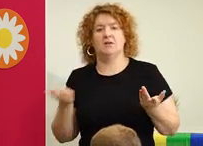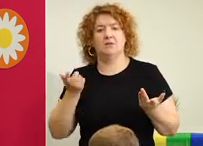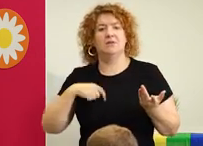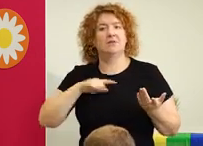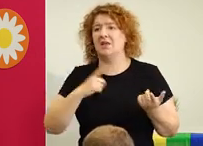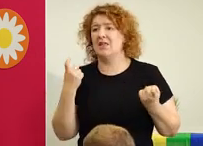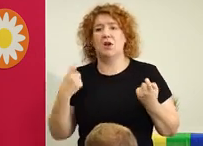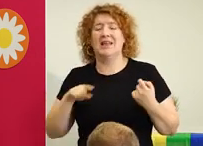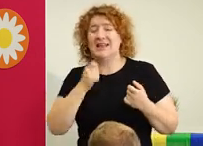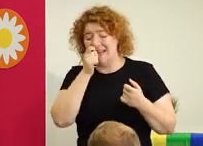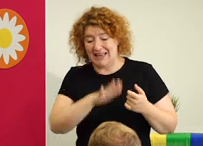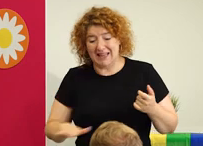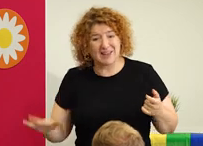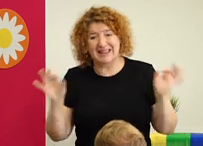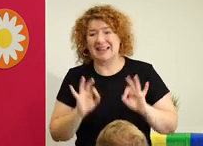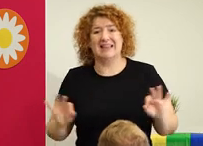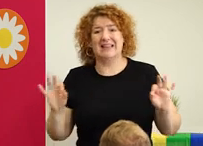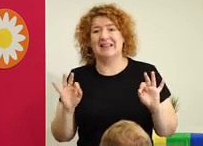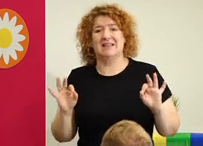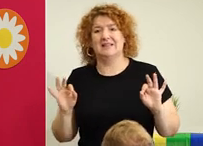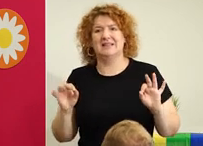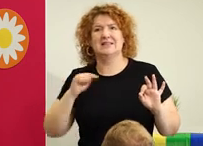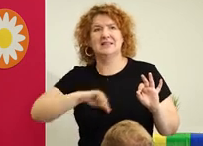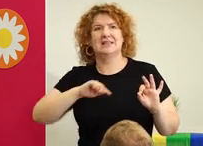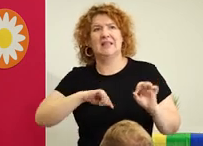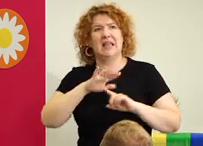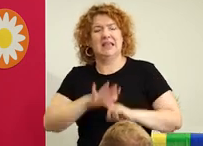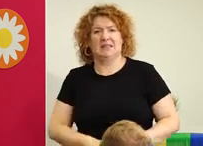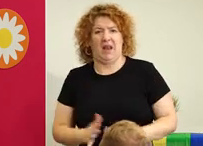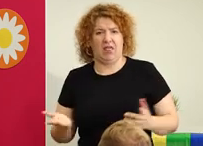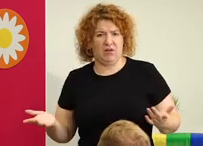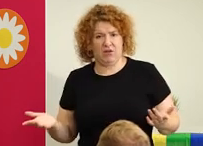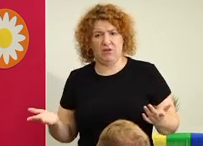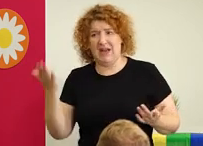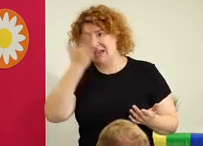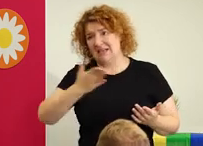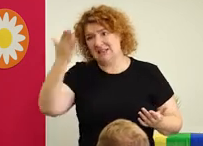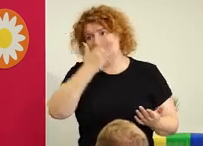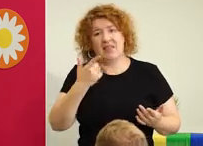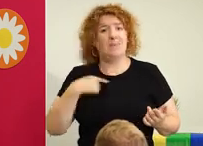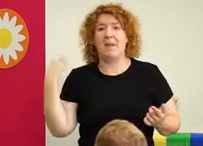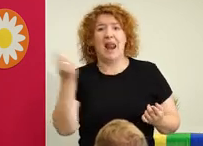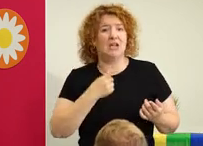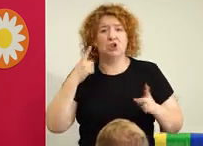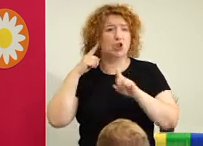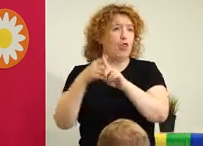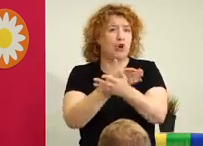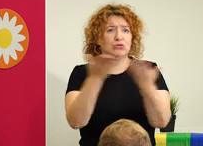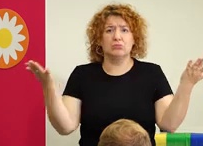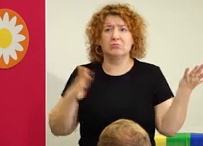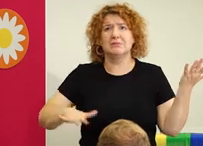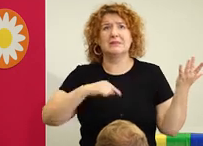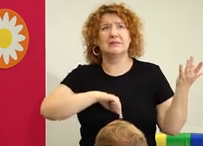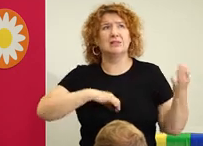que conseguir que ningún niño, que ninguna niña, que ninguna niñe se sienta discriminado, que las escuelas tienen que ser para todos, todas y todes